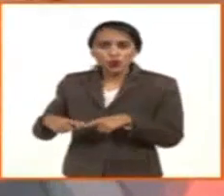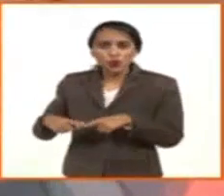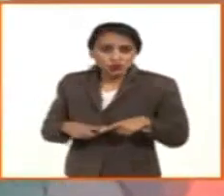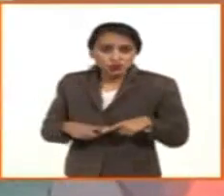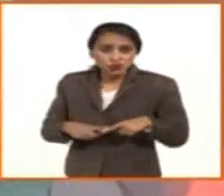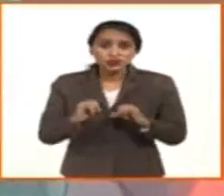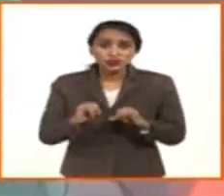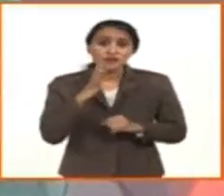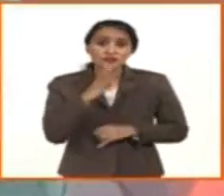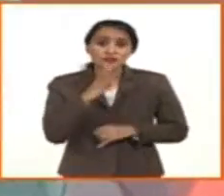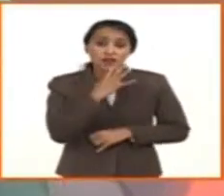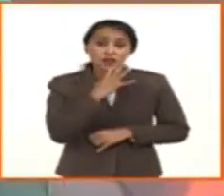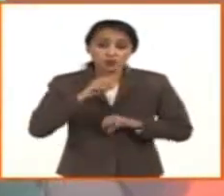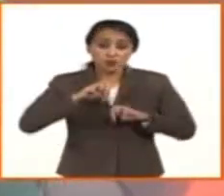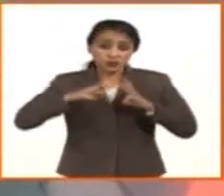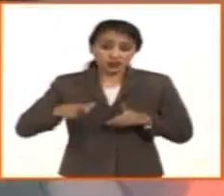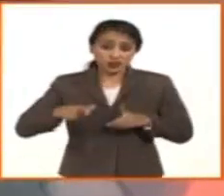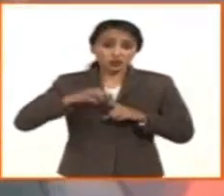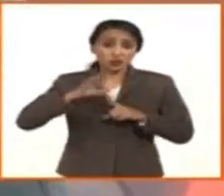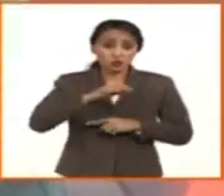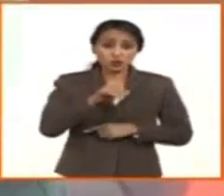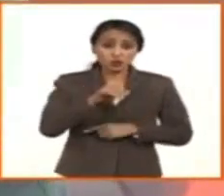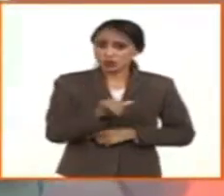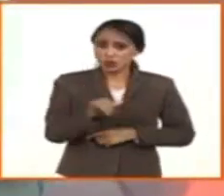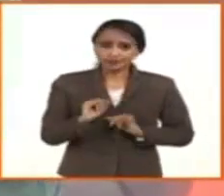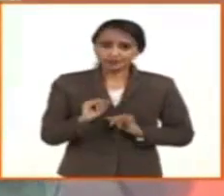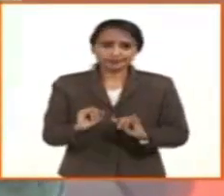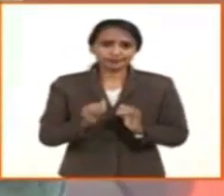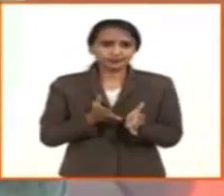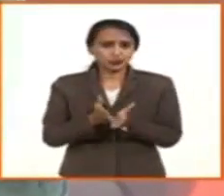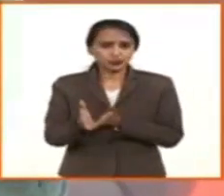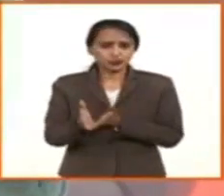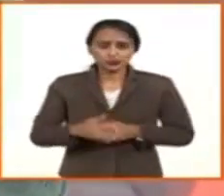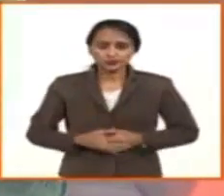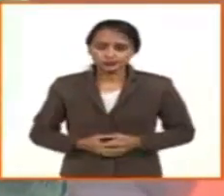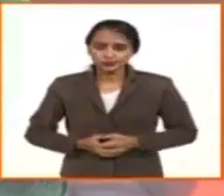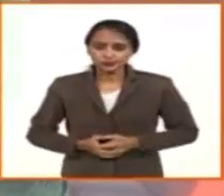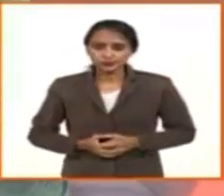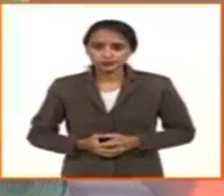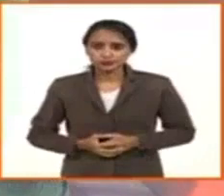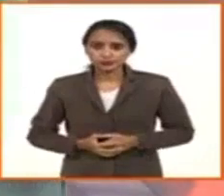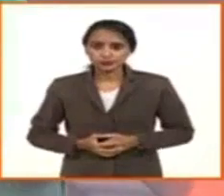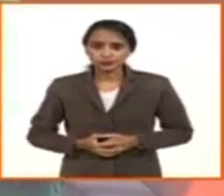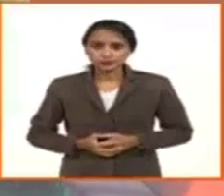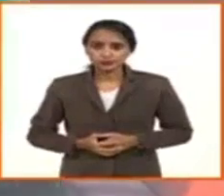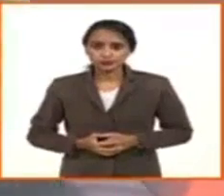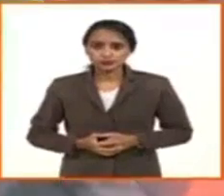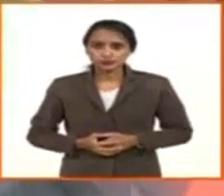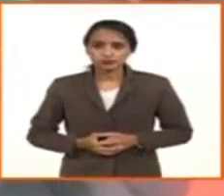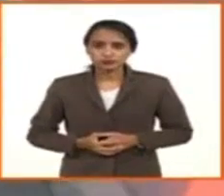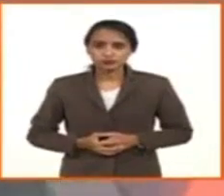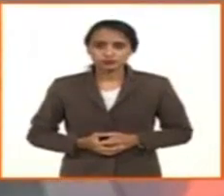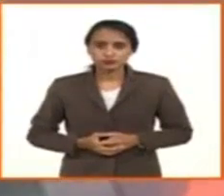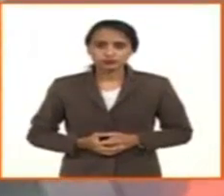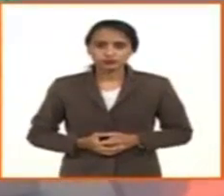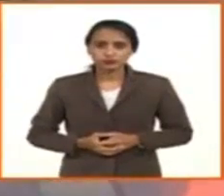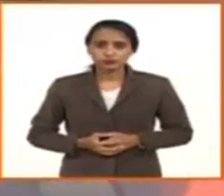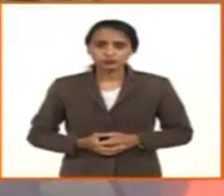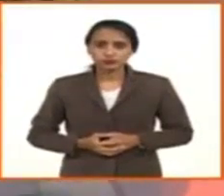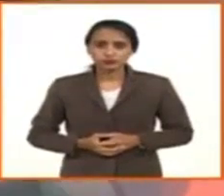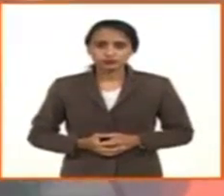y twitter las siguen manteniendo ahí entonces es un poco una libertad o libertinaje